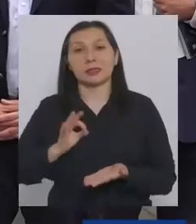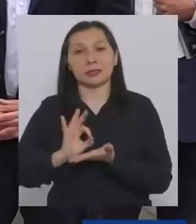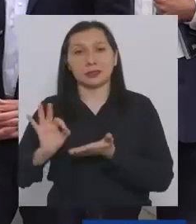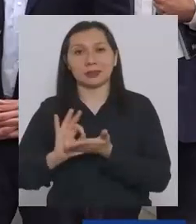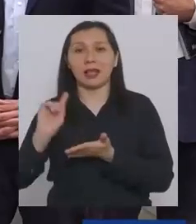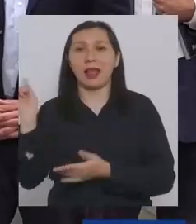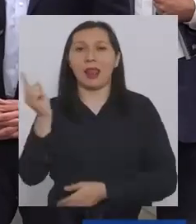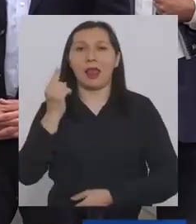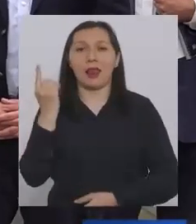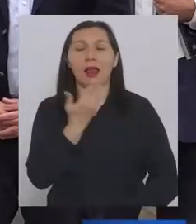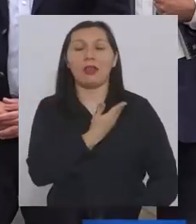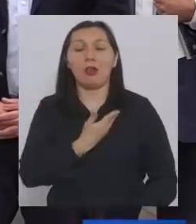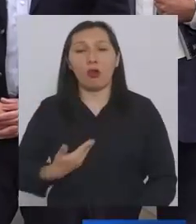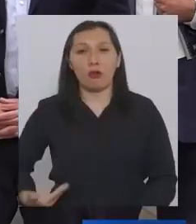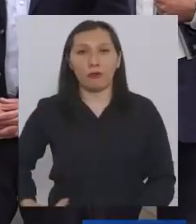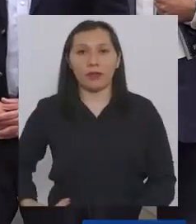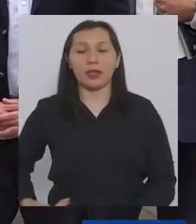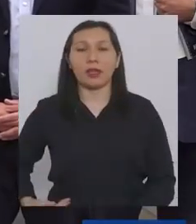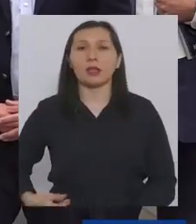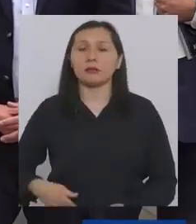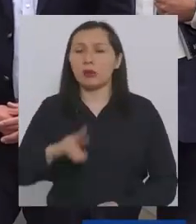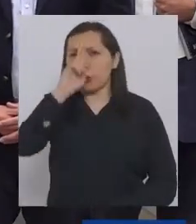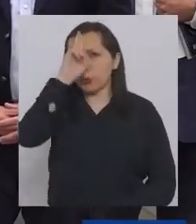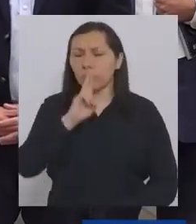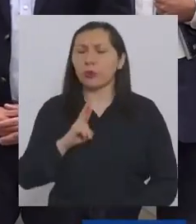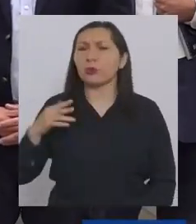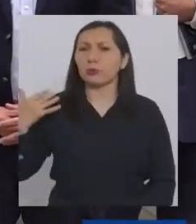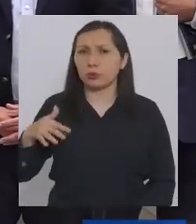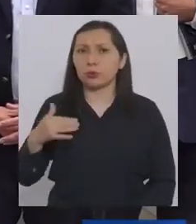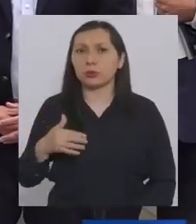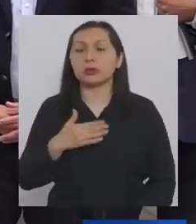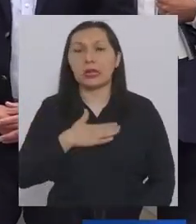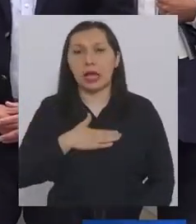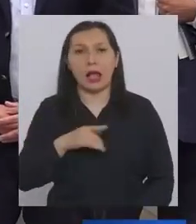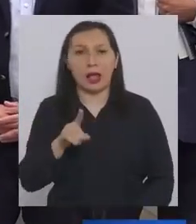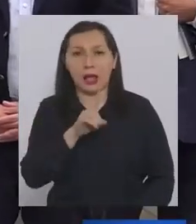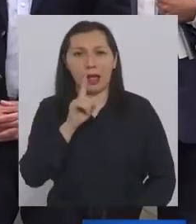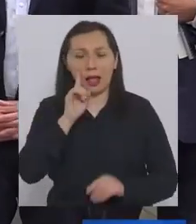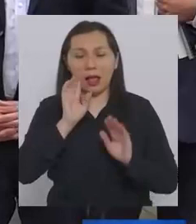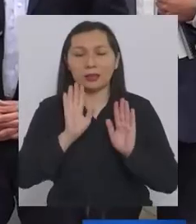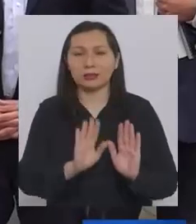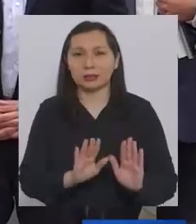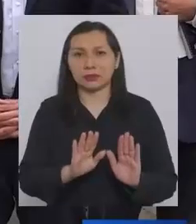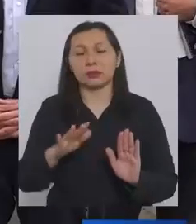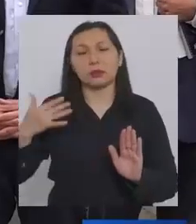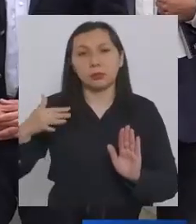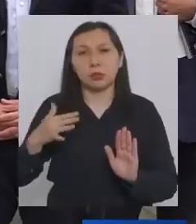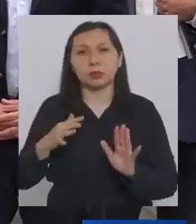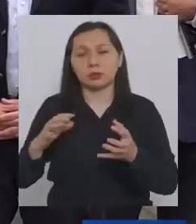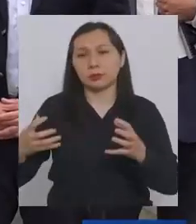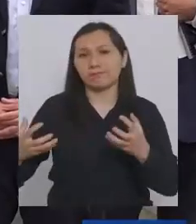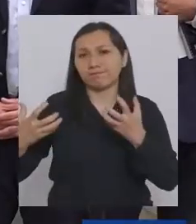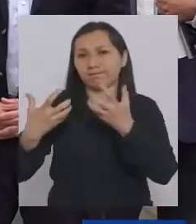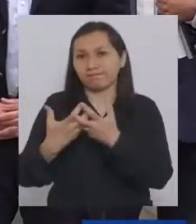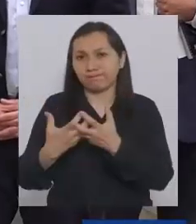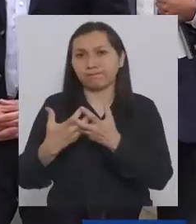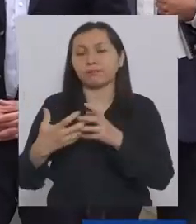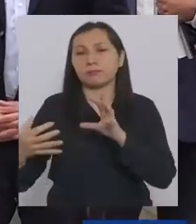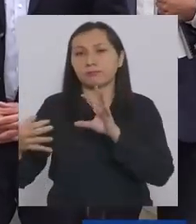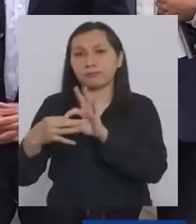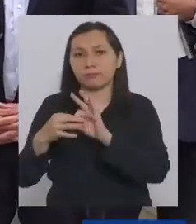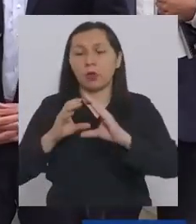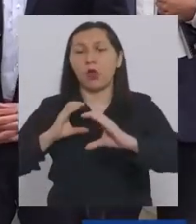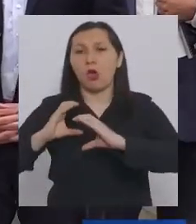Secretaría General de Gobierno, que juega un rol y va a jugar un rol, y queremos que así sea, en la articulación, en el nexo,